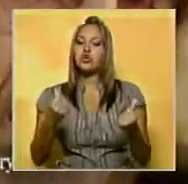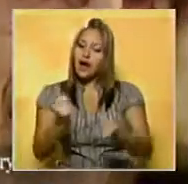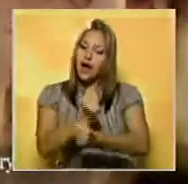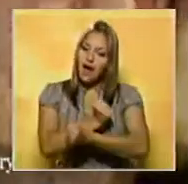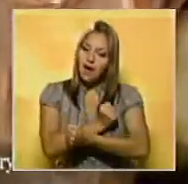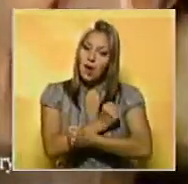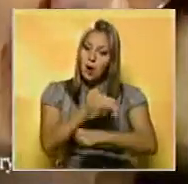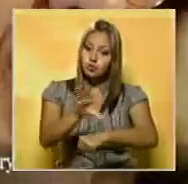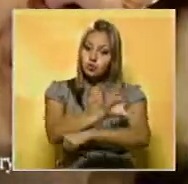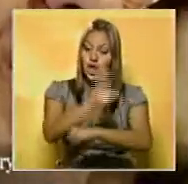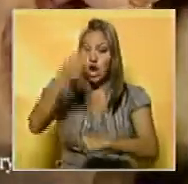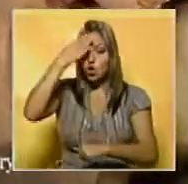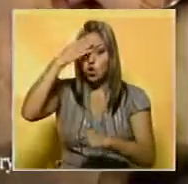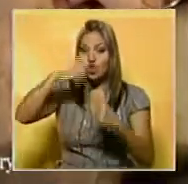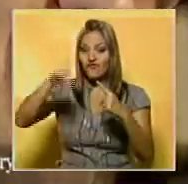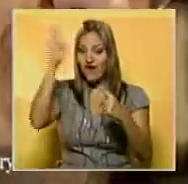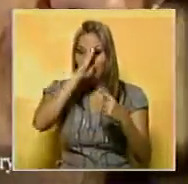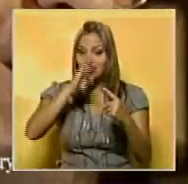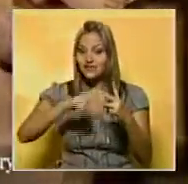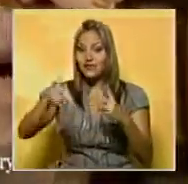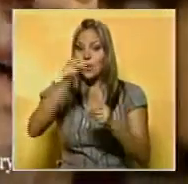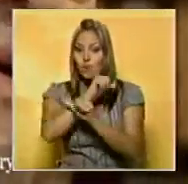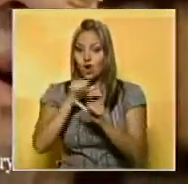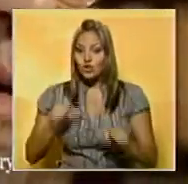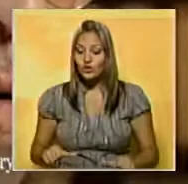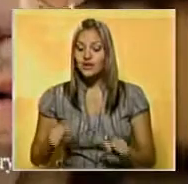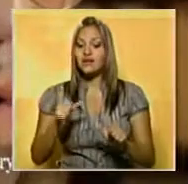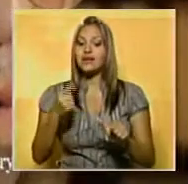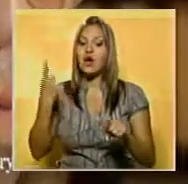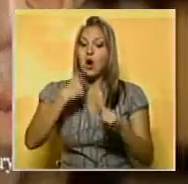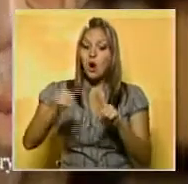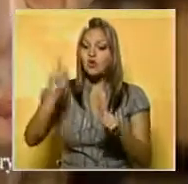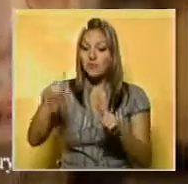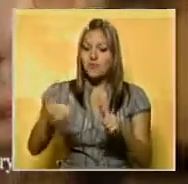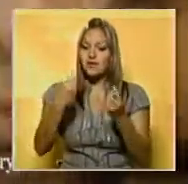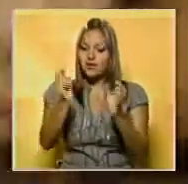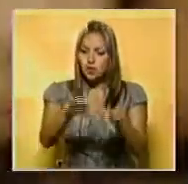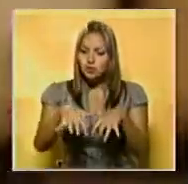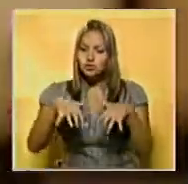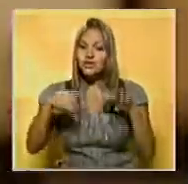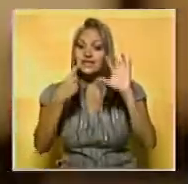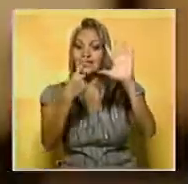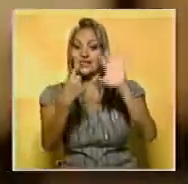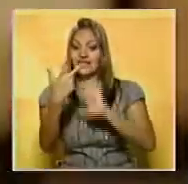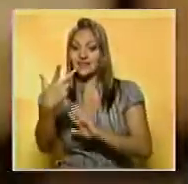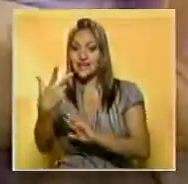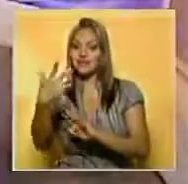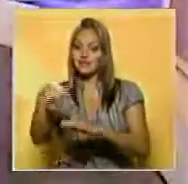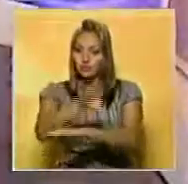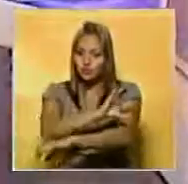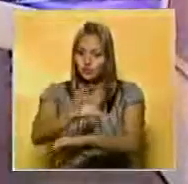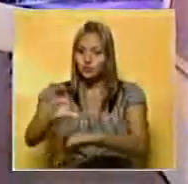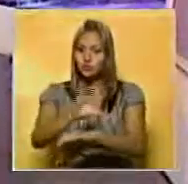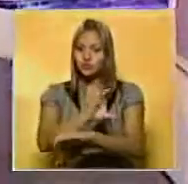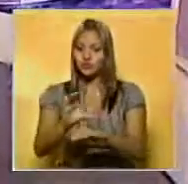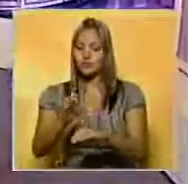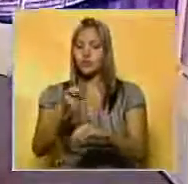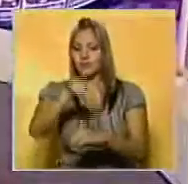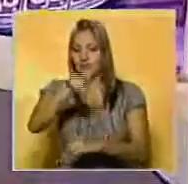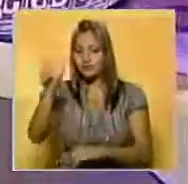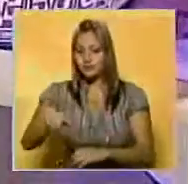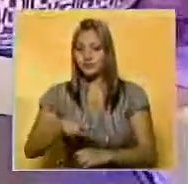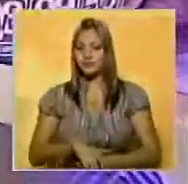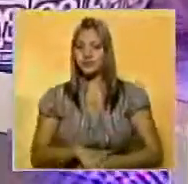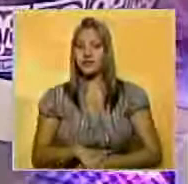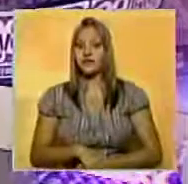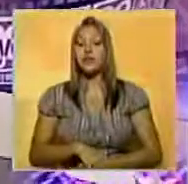con ritmos cubanos, brasileños, portugueses, acompañados de una orquesta de 63 piezas. Cambiamos de tema porque al parecer